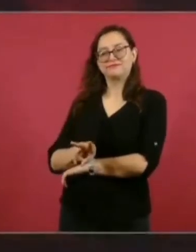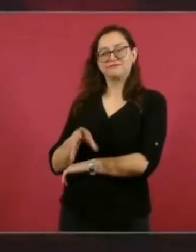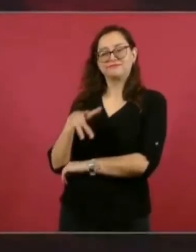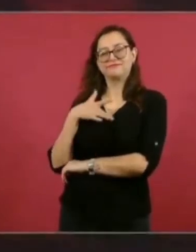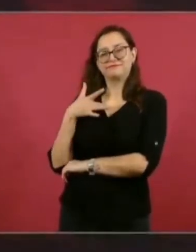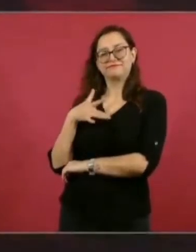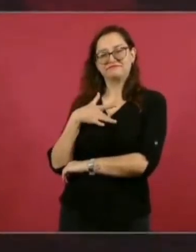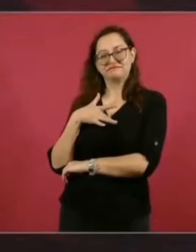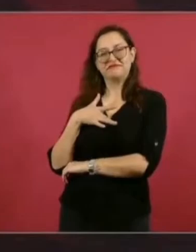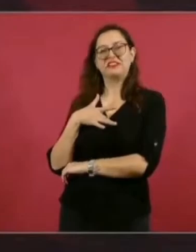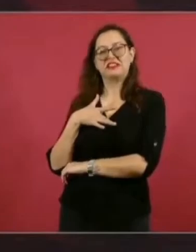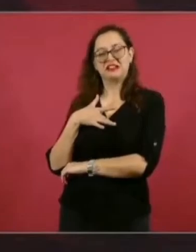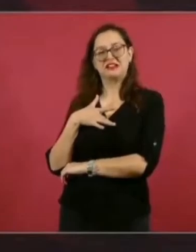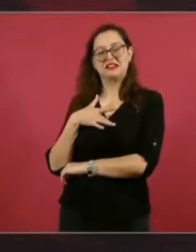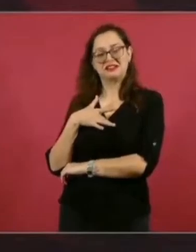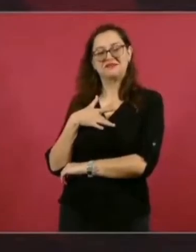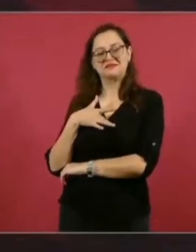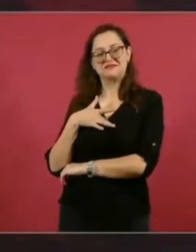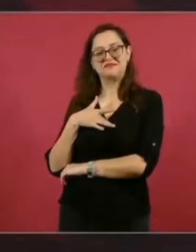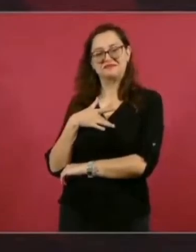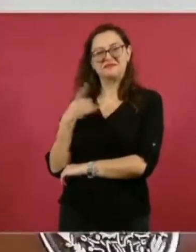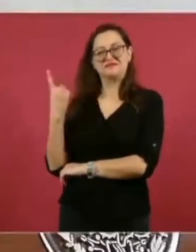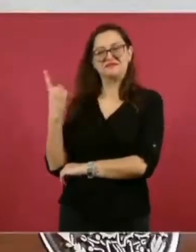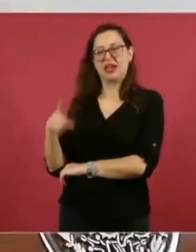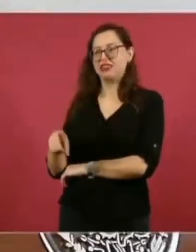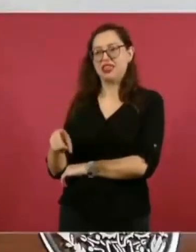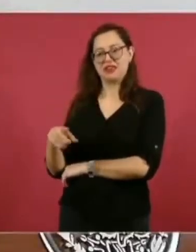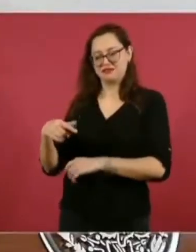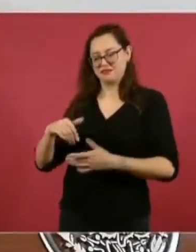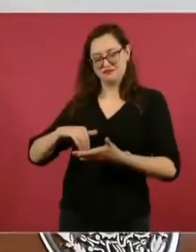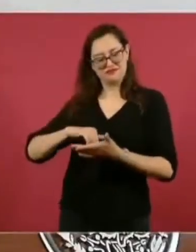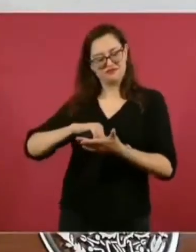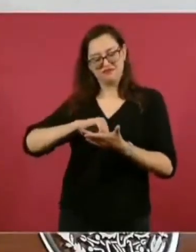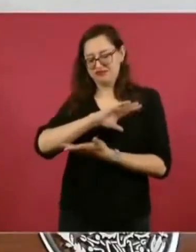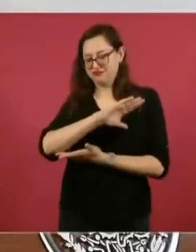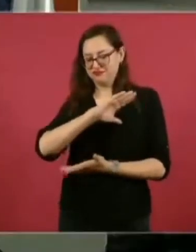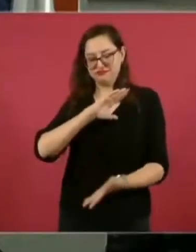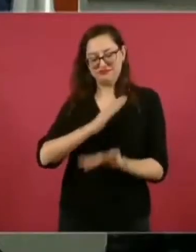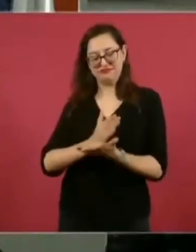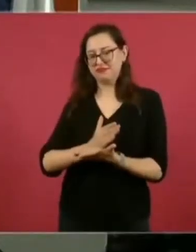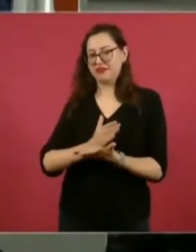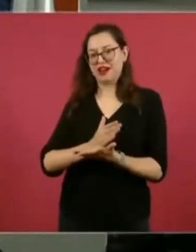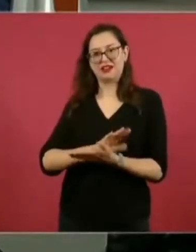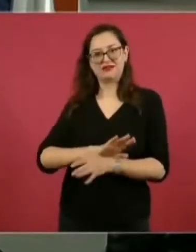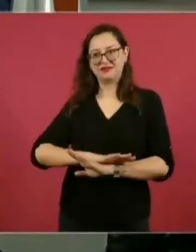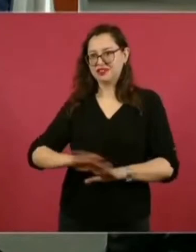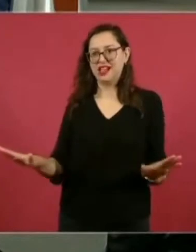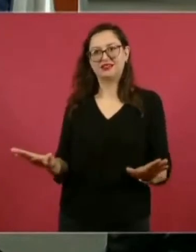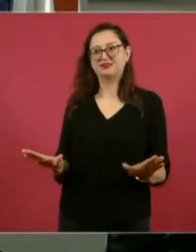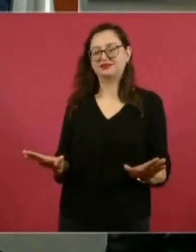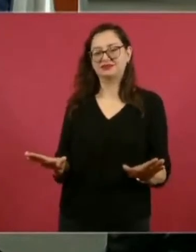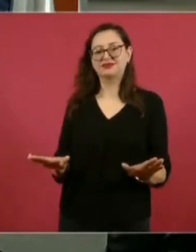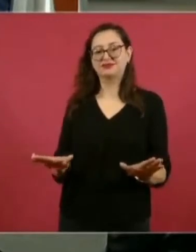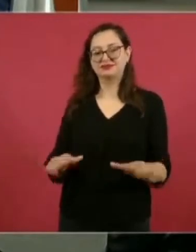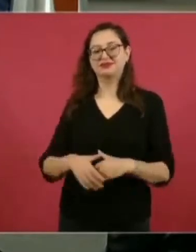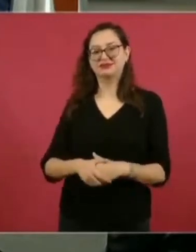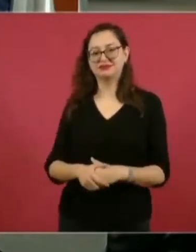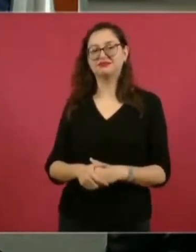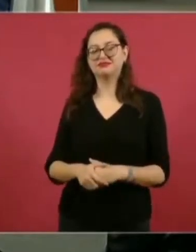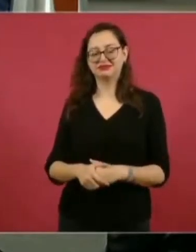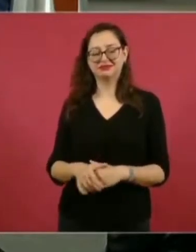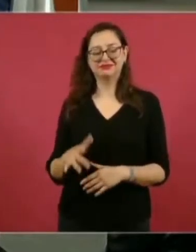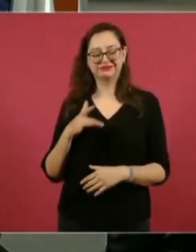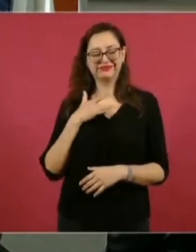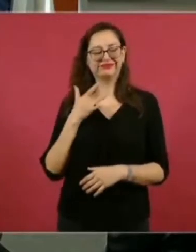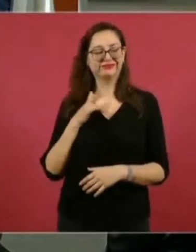intuyo que le dicen, ¿paras la llamada? Digo, la entrevista.